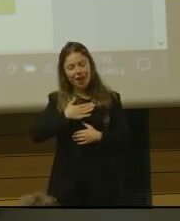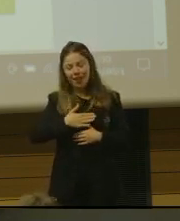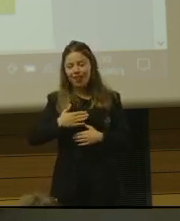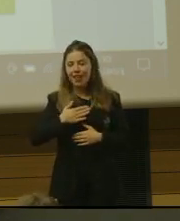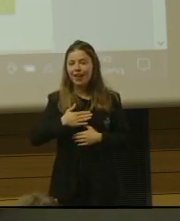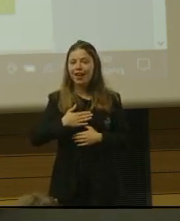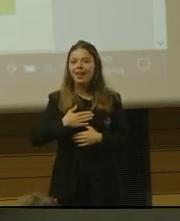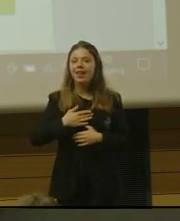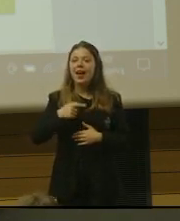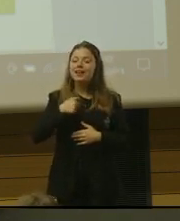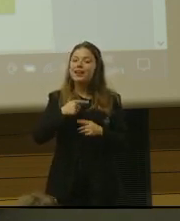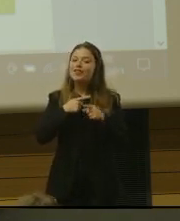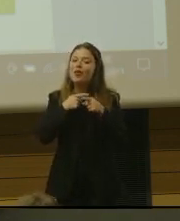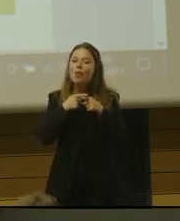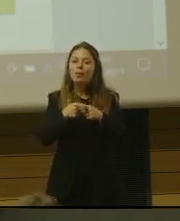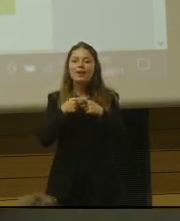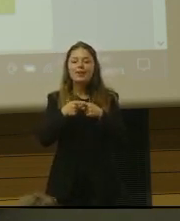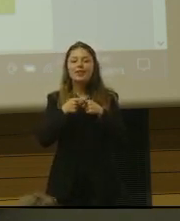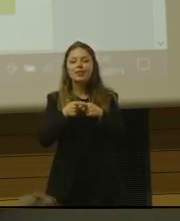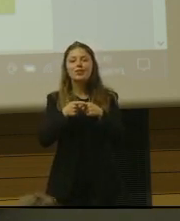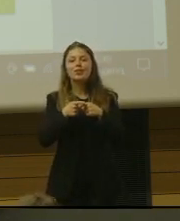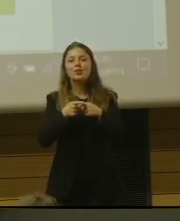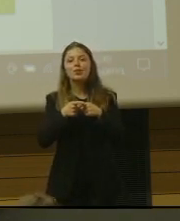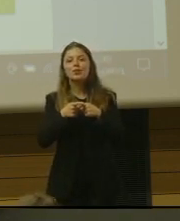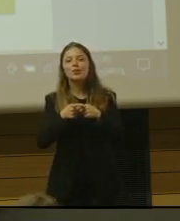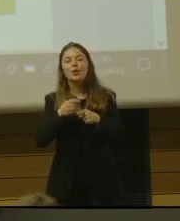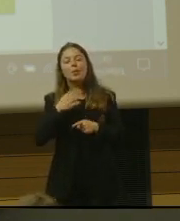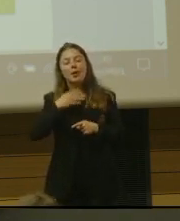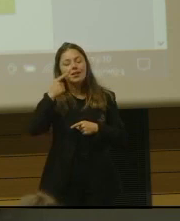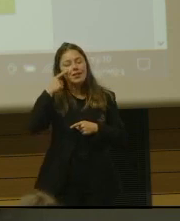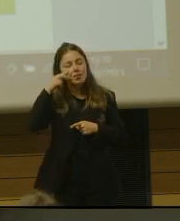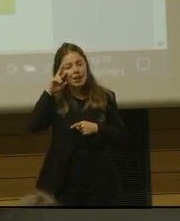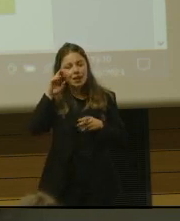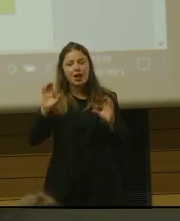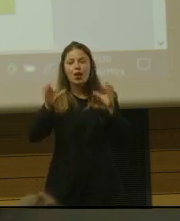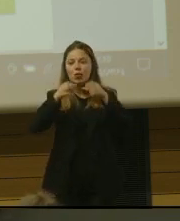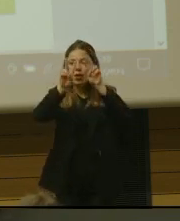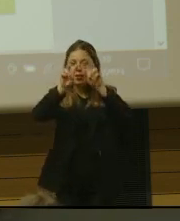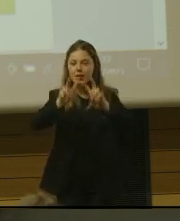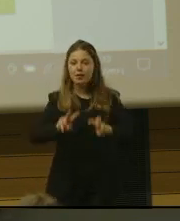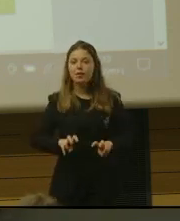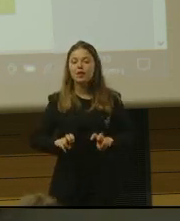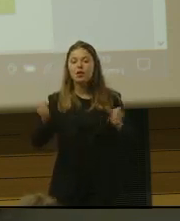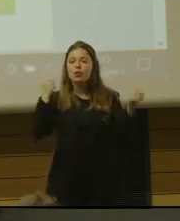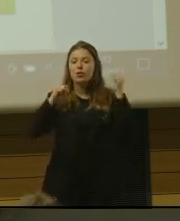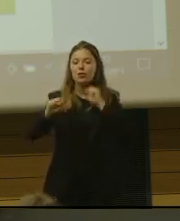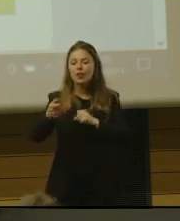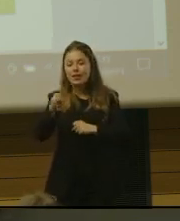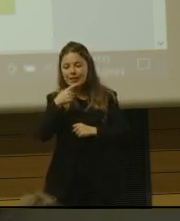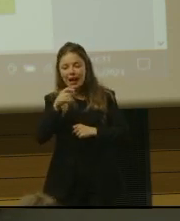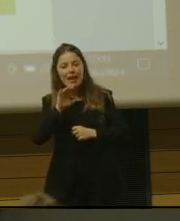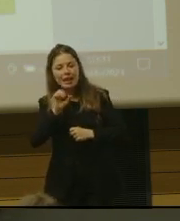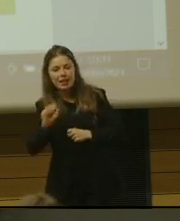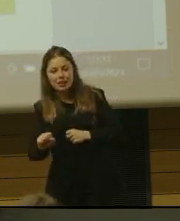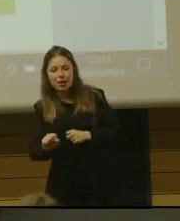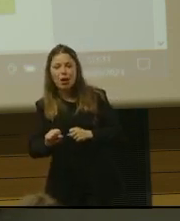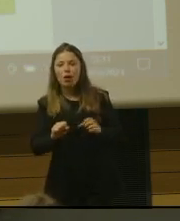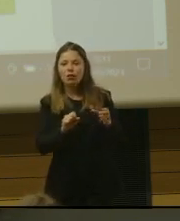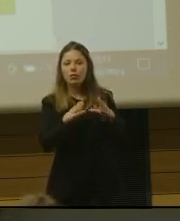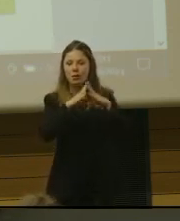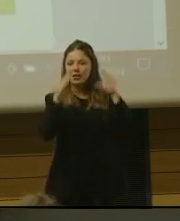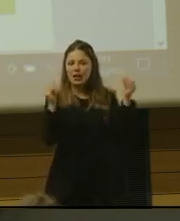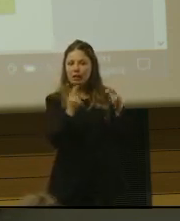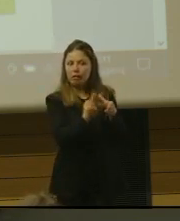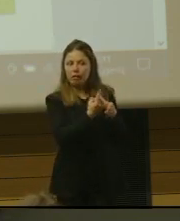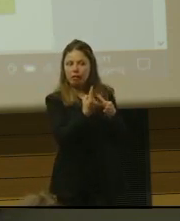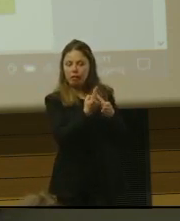aquí compartiendo un poco nuestra experiencia desde el Grupo de Investigación en Conductas Adictivas, que parece que estamos ahí un poco aislados en la universidad,